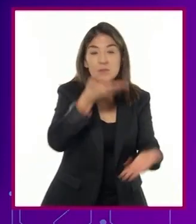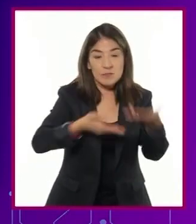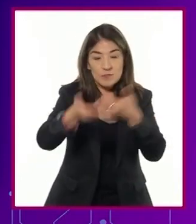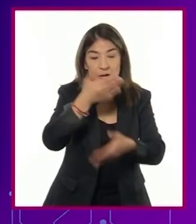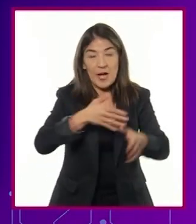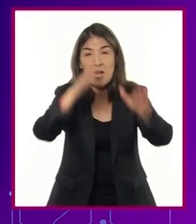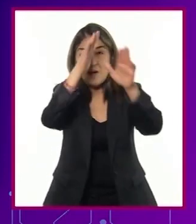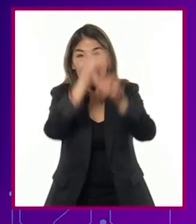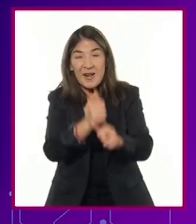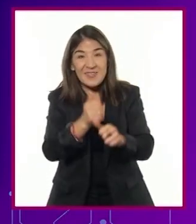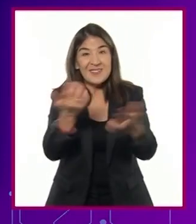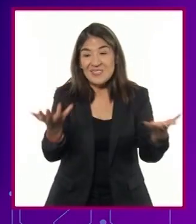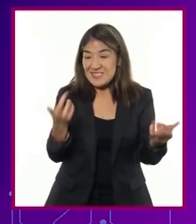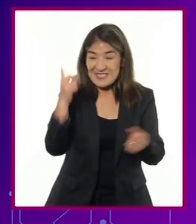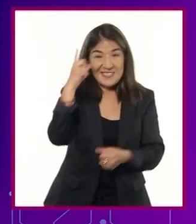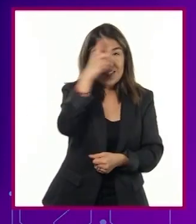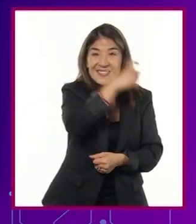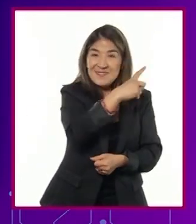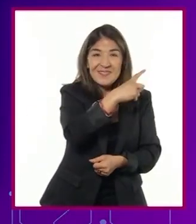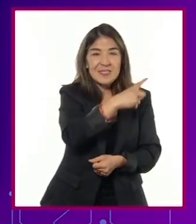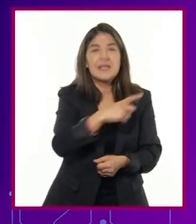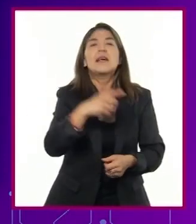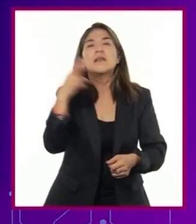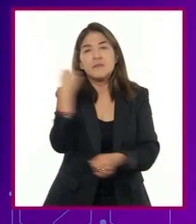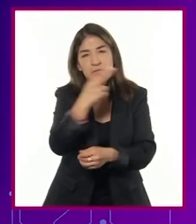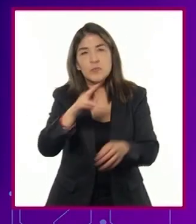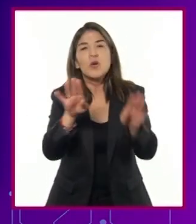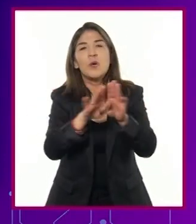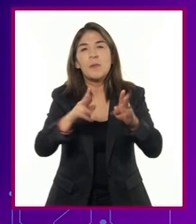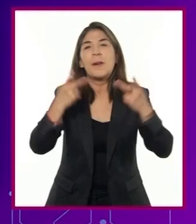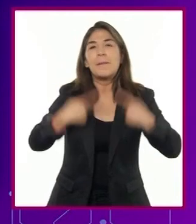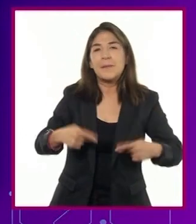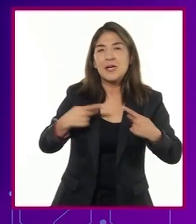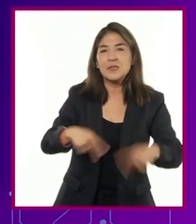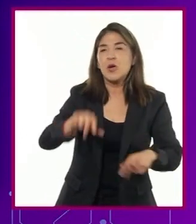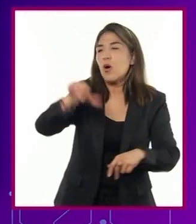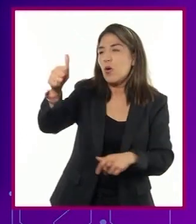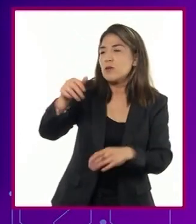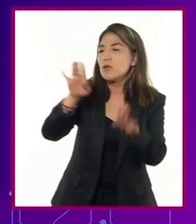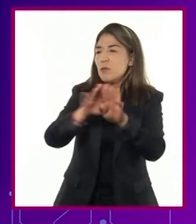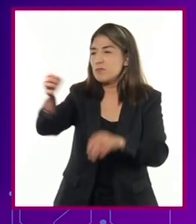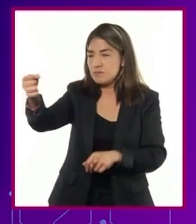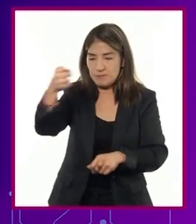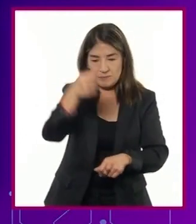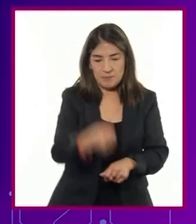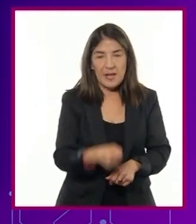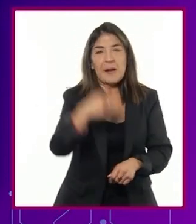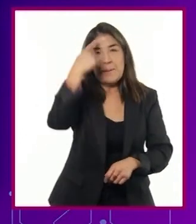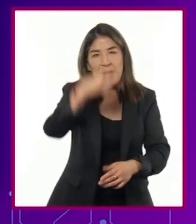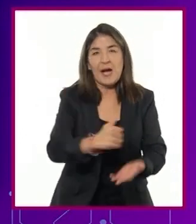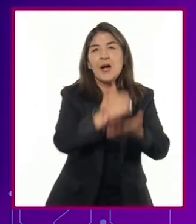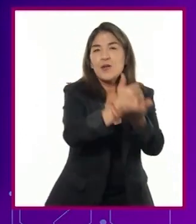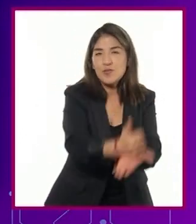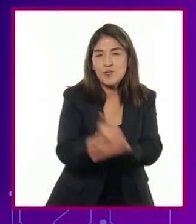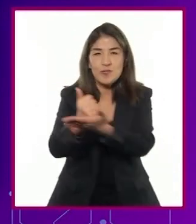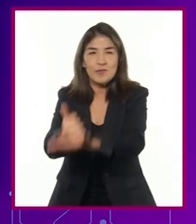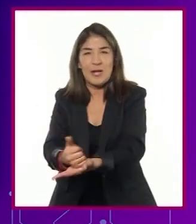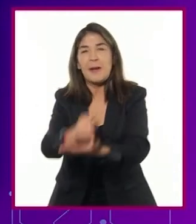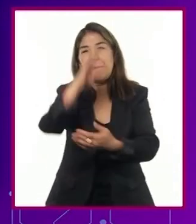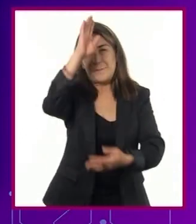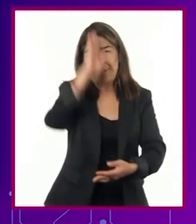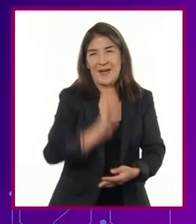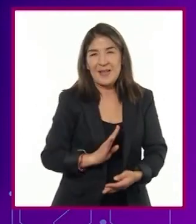negociación no sean posibles, es necesario pedir la intervención de un agente externo o mediador. Tomen en cuenta